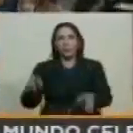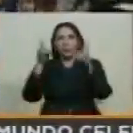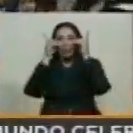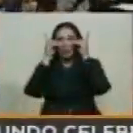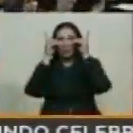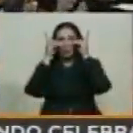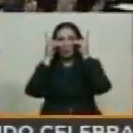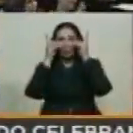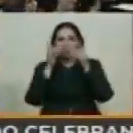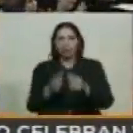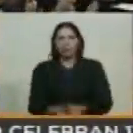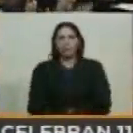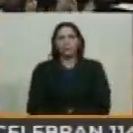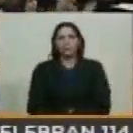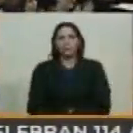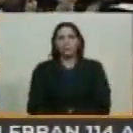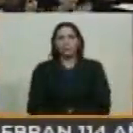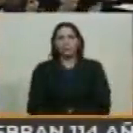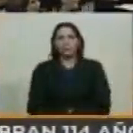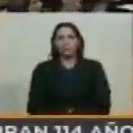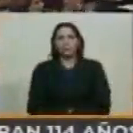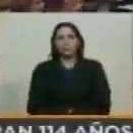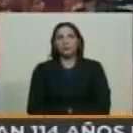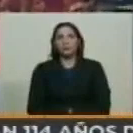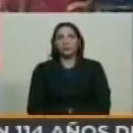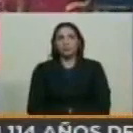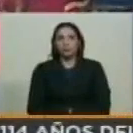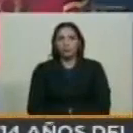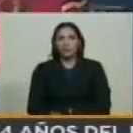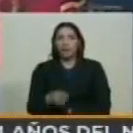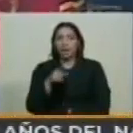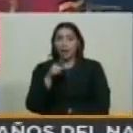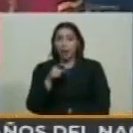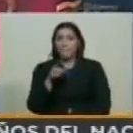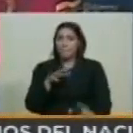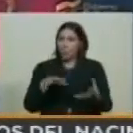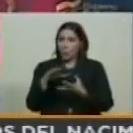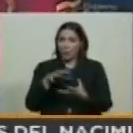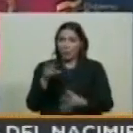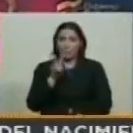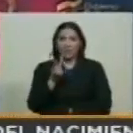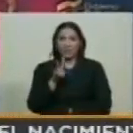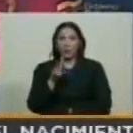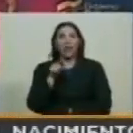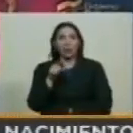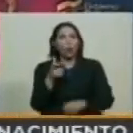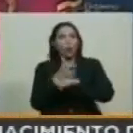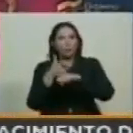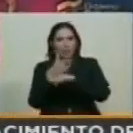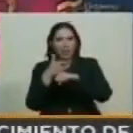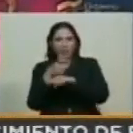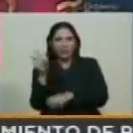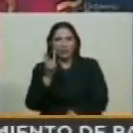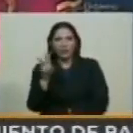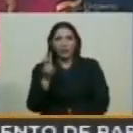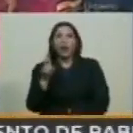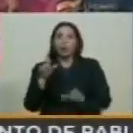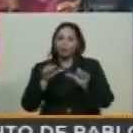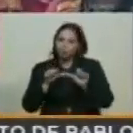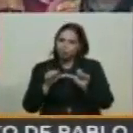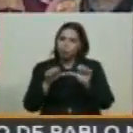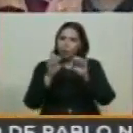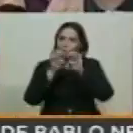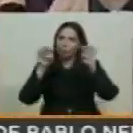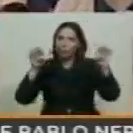Delcy Rodríguez, quien mencionaba, pese a las dificultades, el gobierno de Venezuela ha mantenido la educación en el país. No